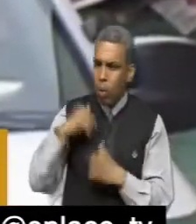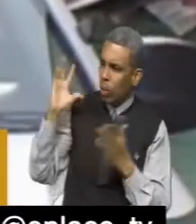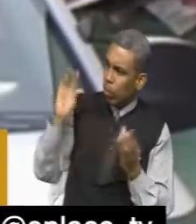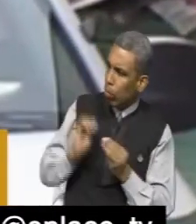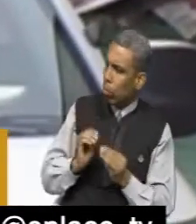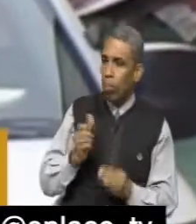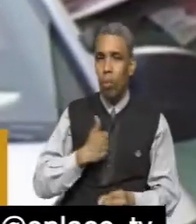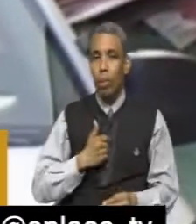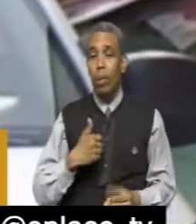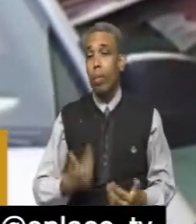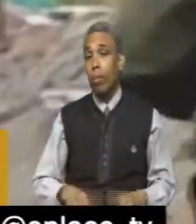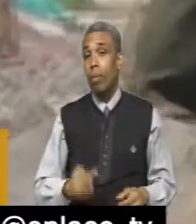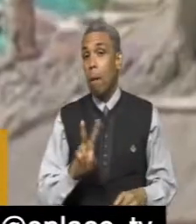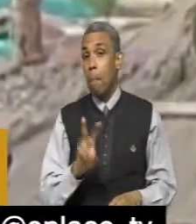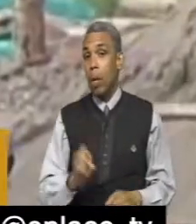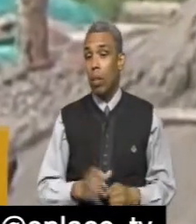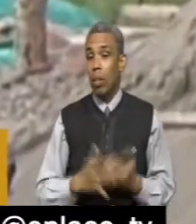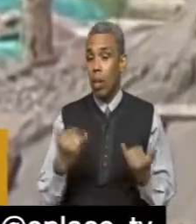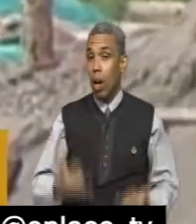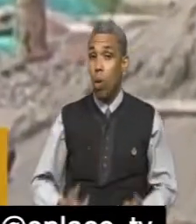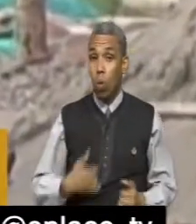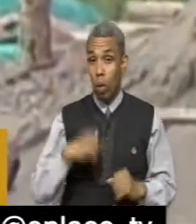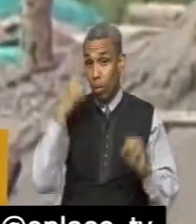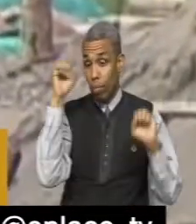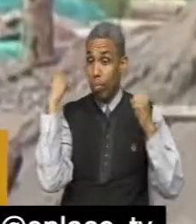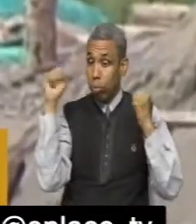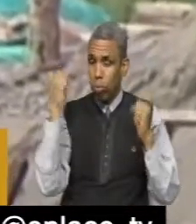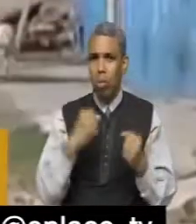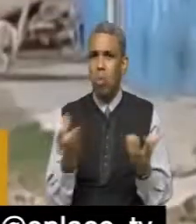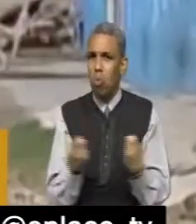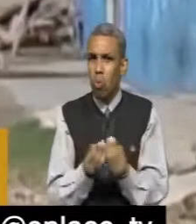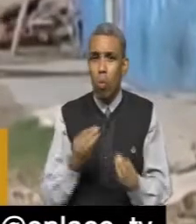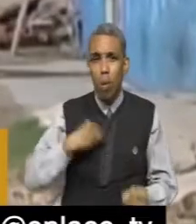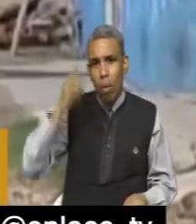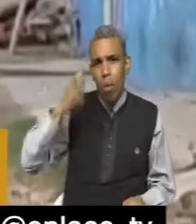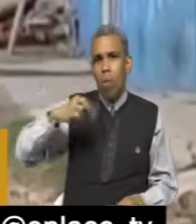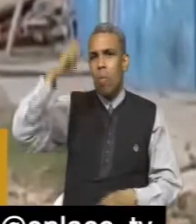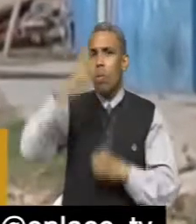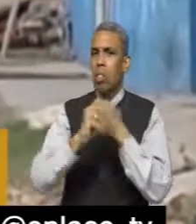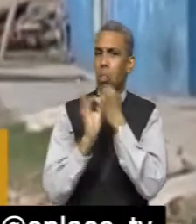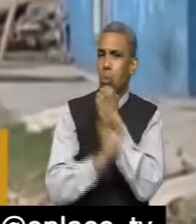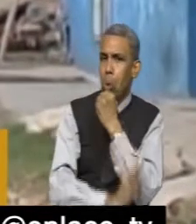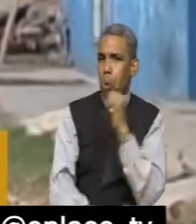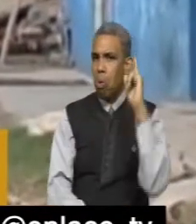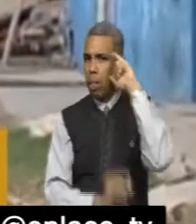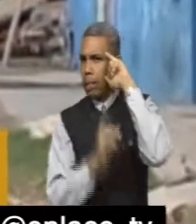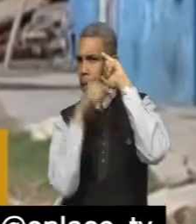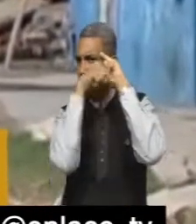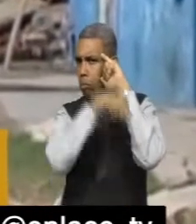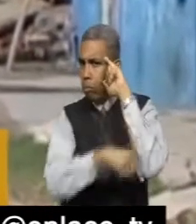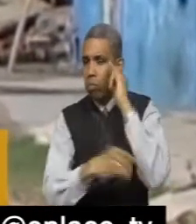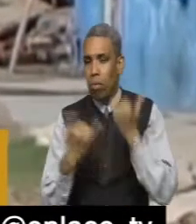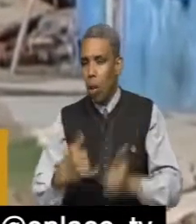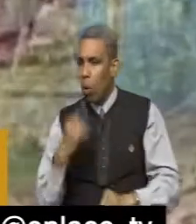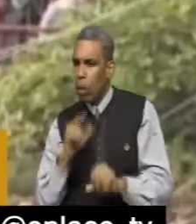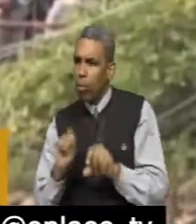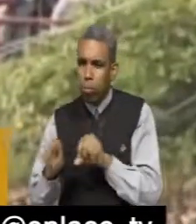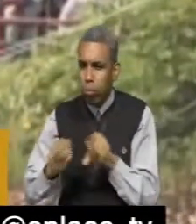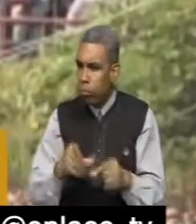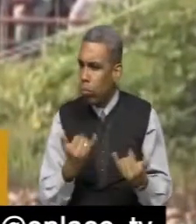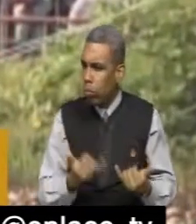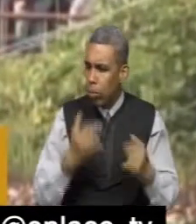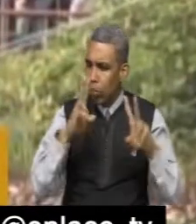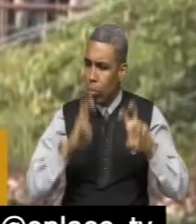salud pública, el cual está siendo atendido por un grupo de profesionales. En Barranca Bermeja, la tasa de suicidios ya superó el número de casos de acuerdo